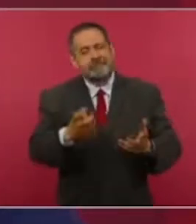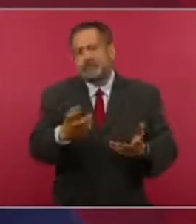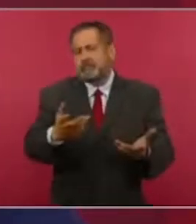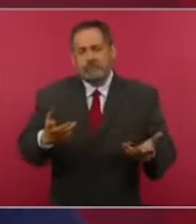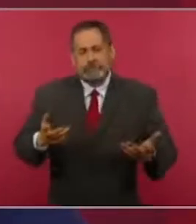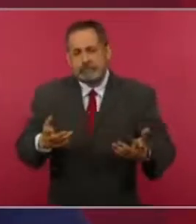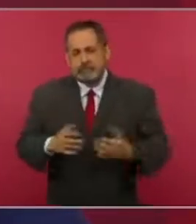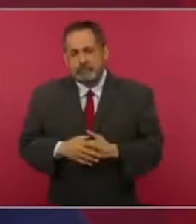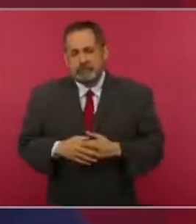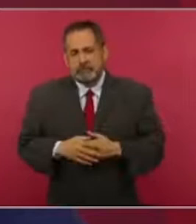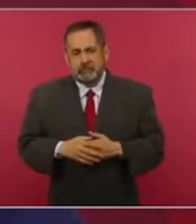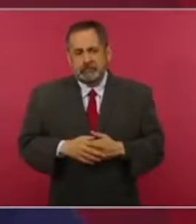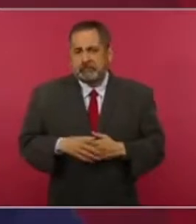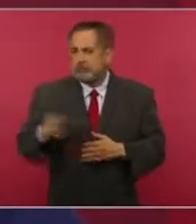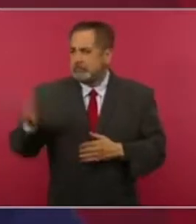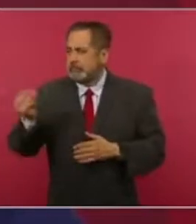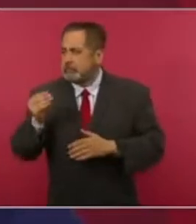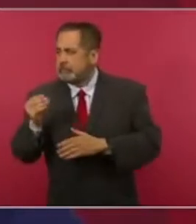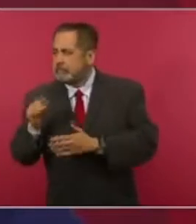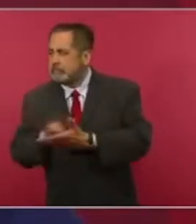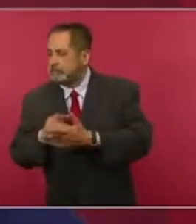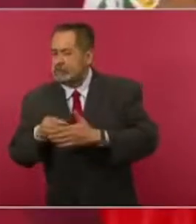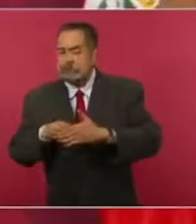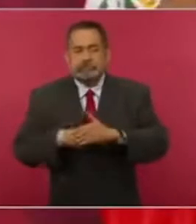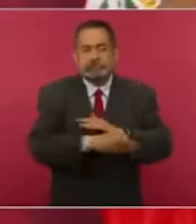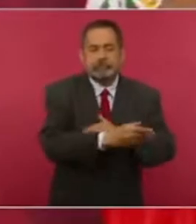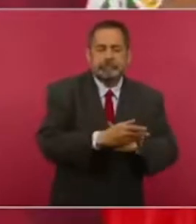privilegiada, que hay tráfico de influencia,